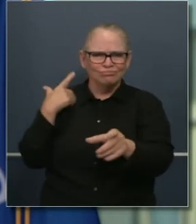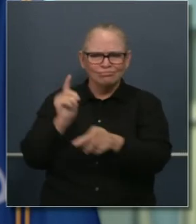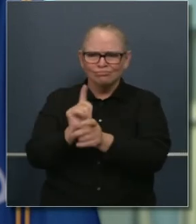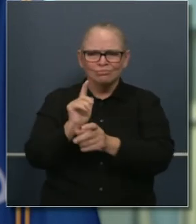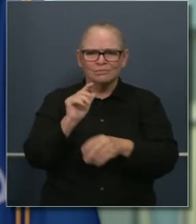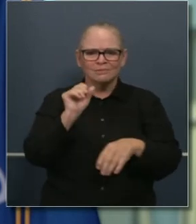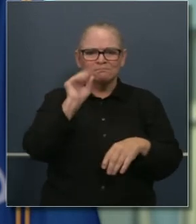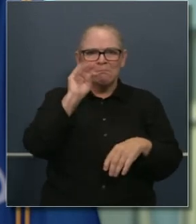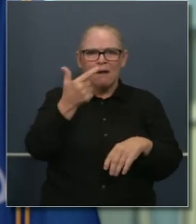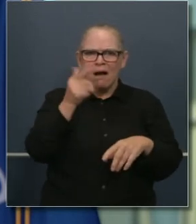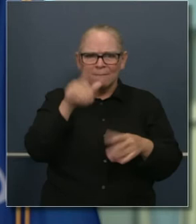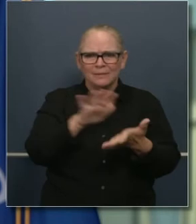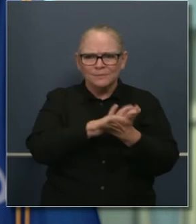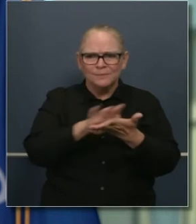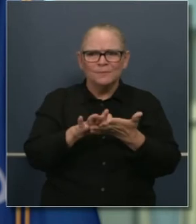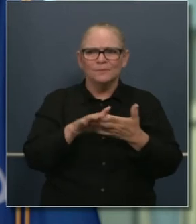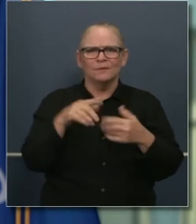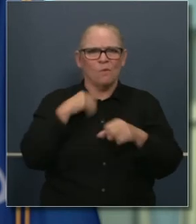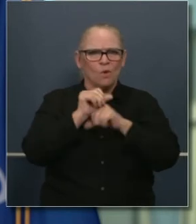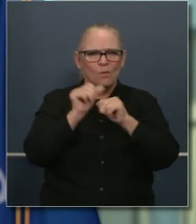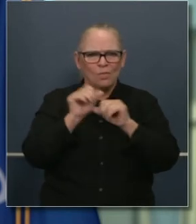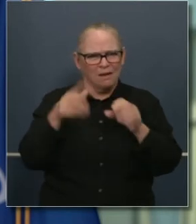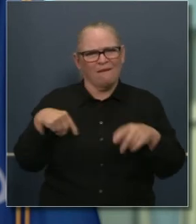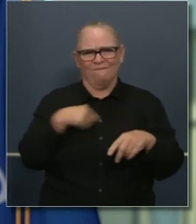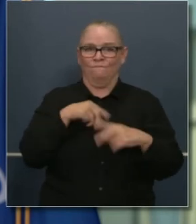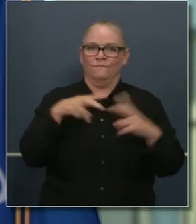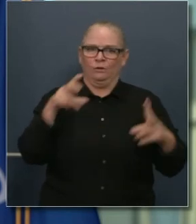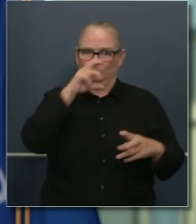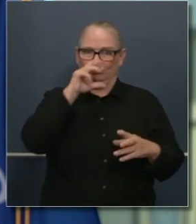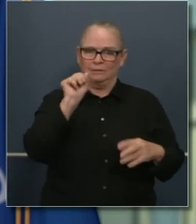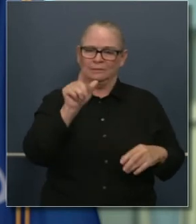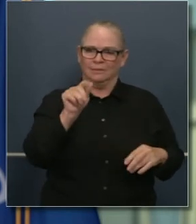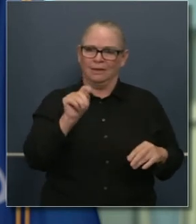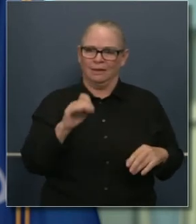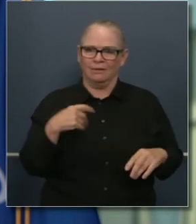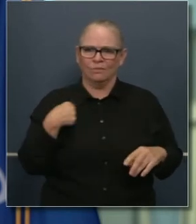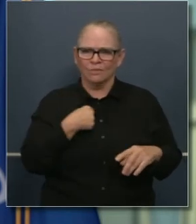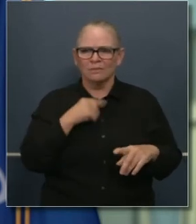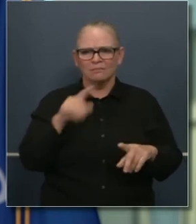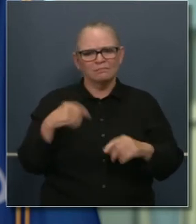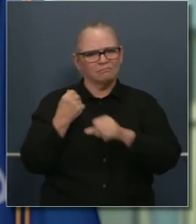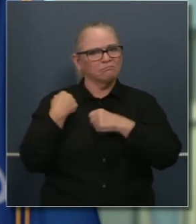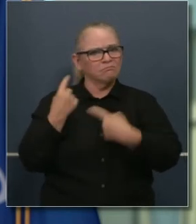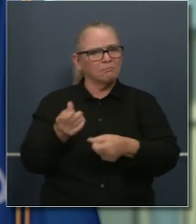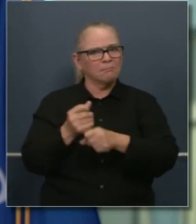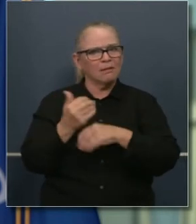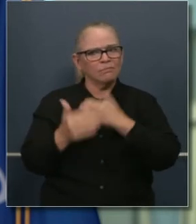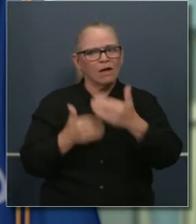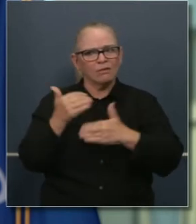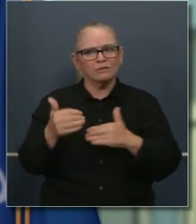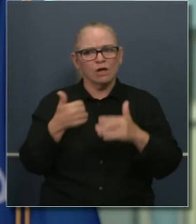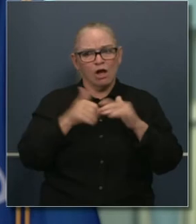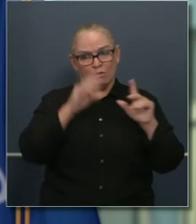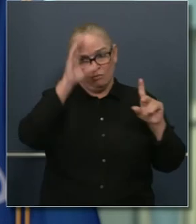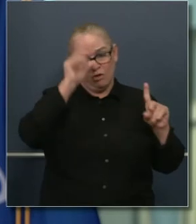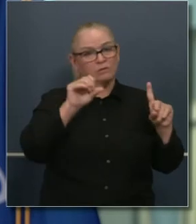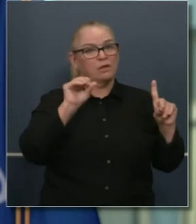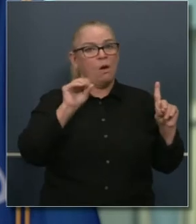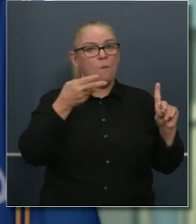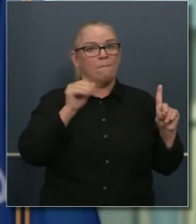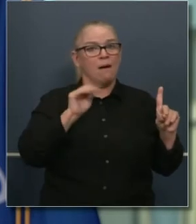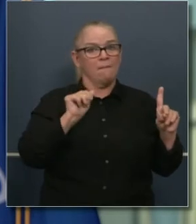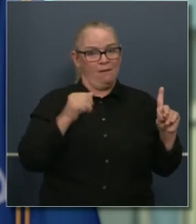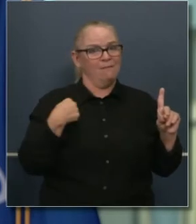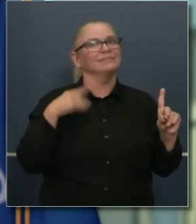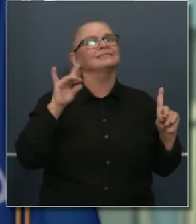la idea es tratar de de luchar contra los esfuerzos que que ha hecho está